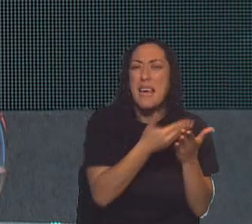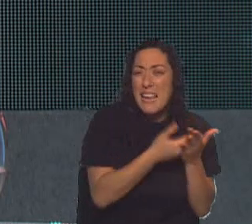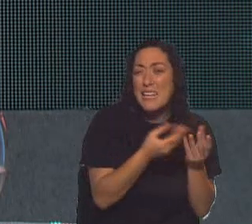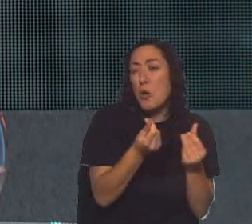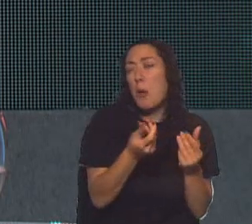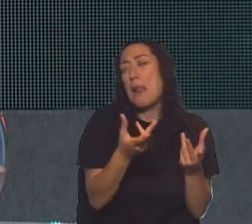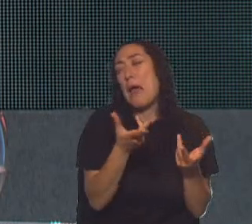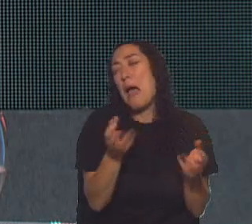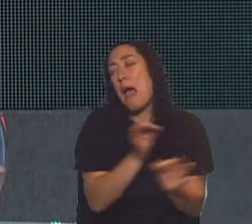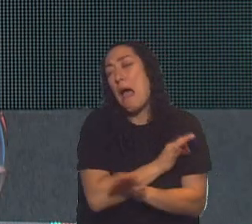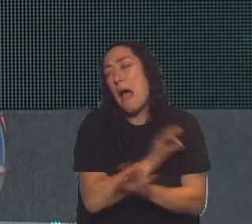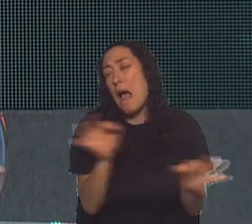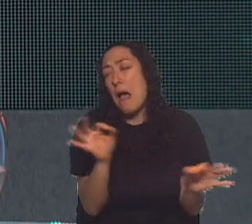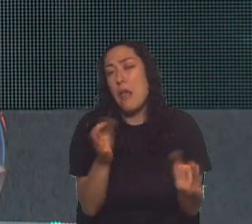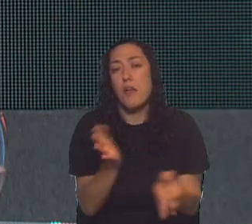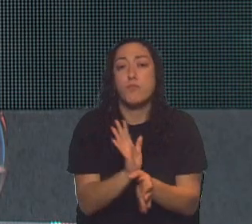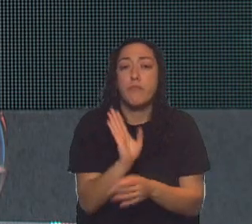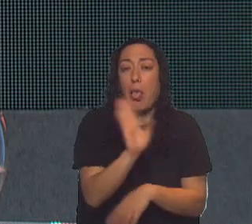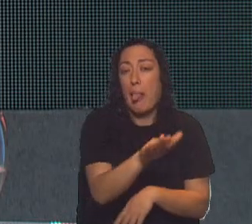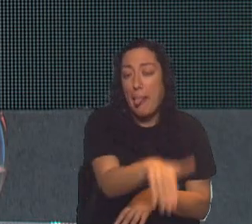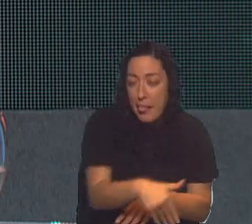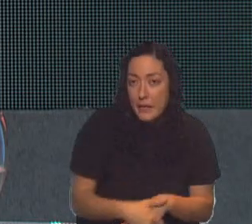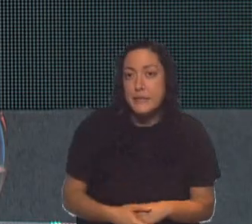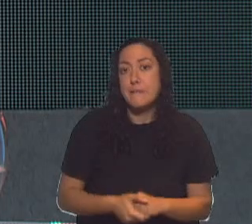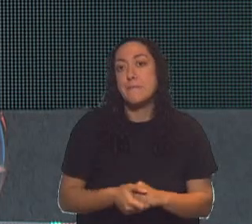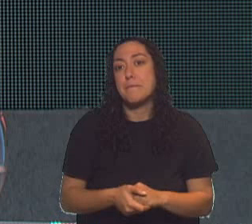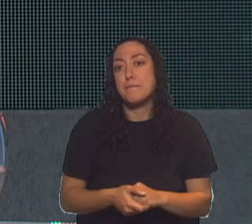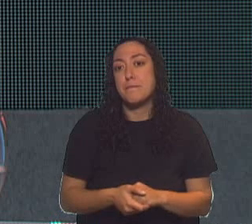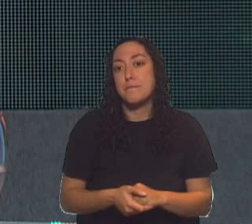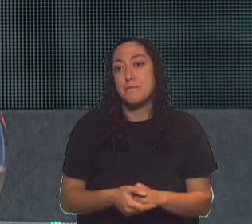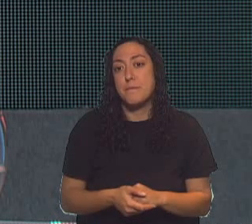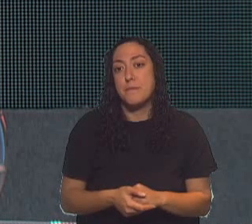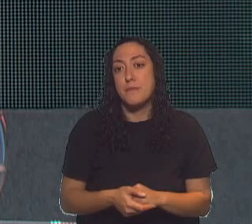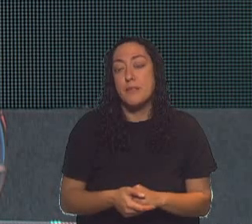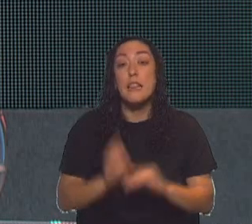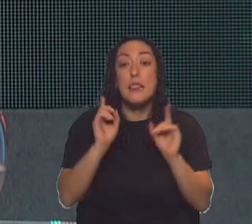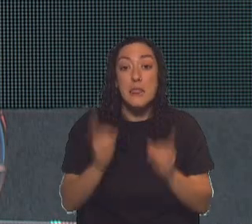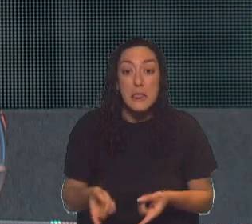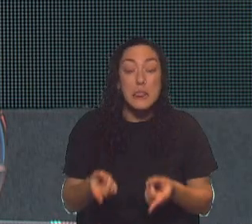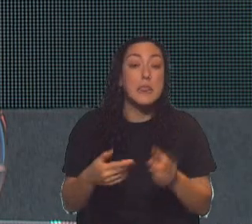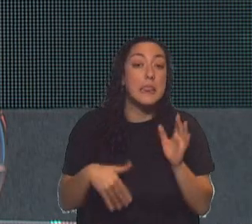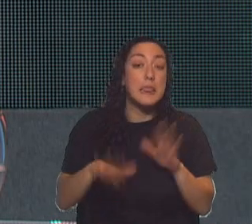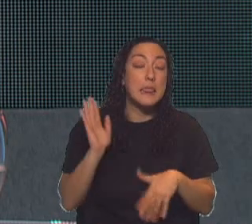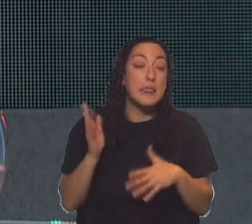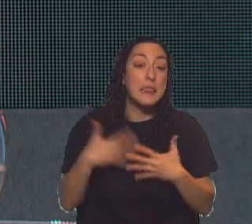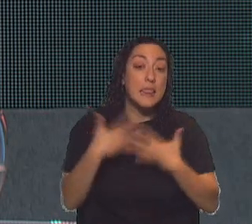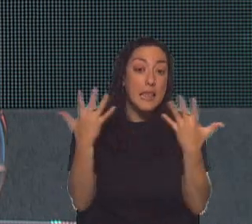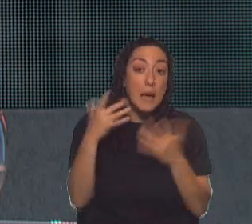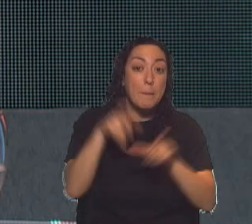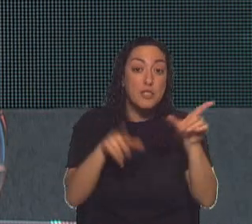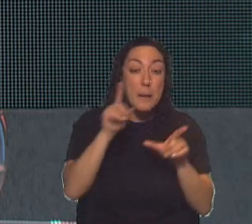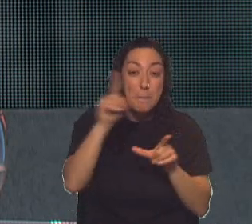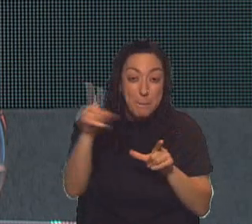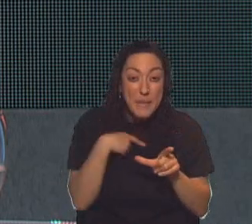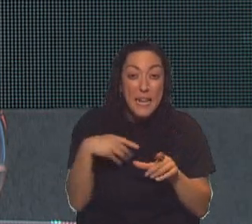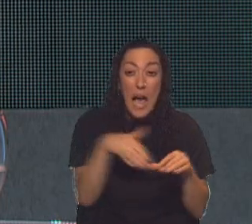nada más hasta los ning unió catolicamente más fue uno de los días donde miles de personas fueron a